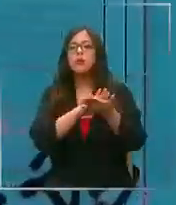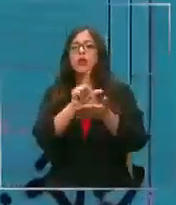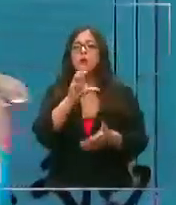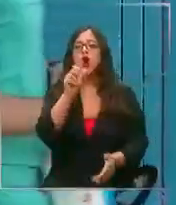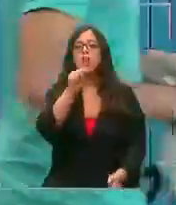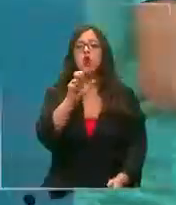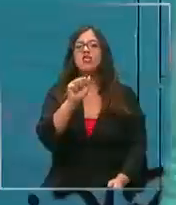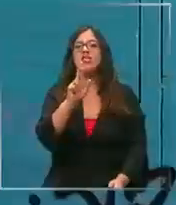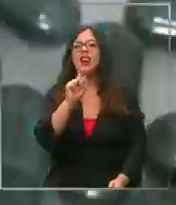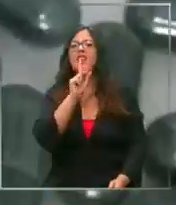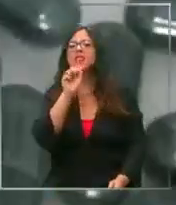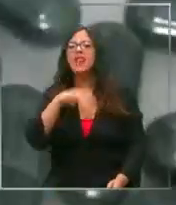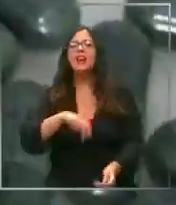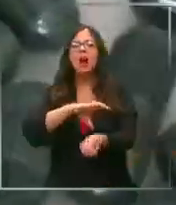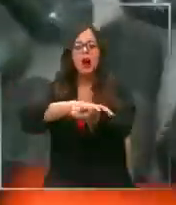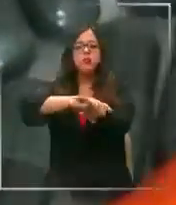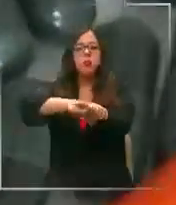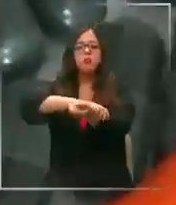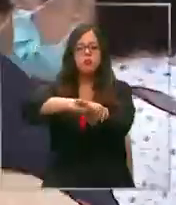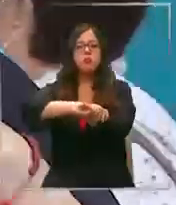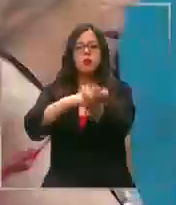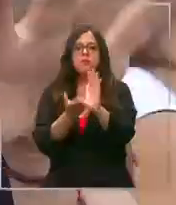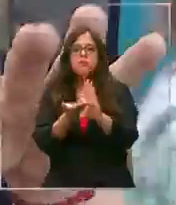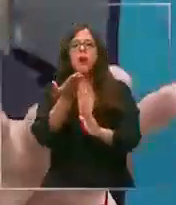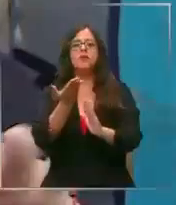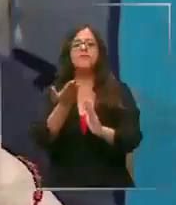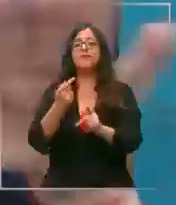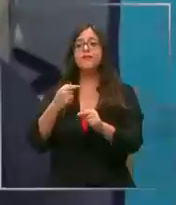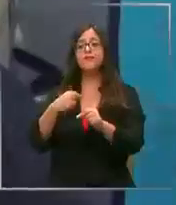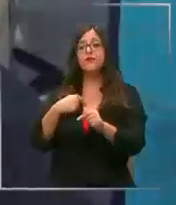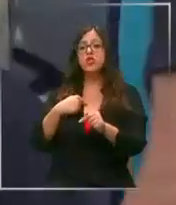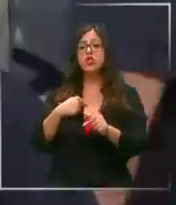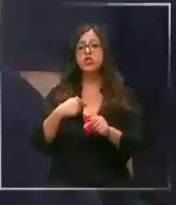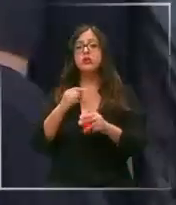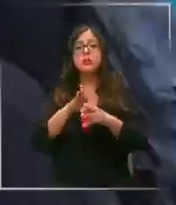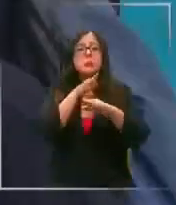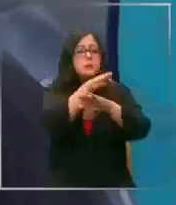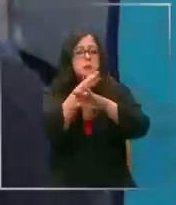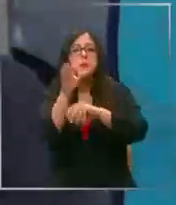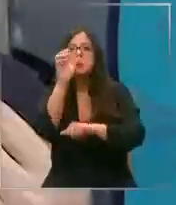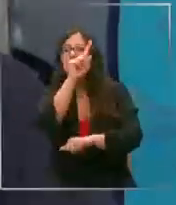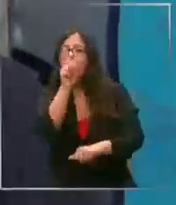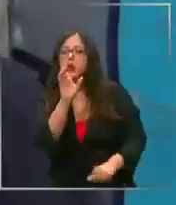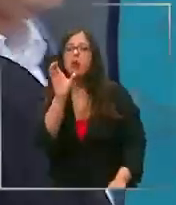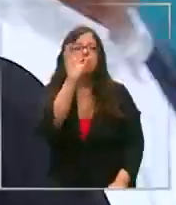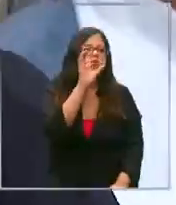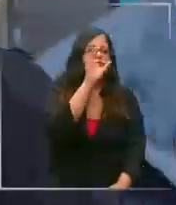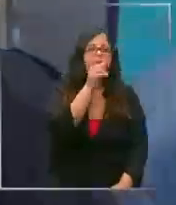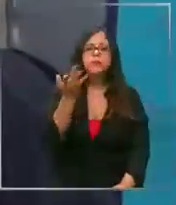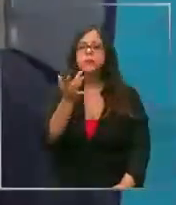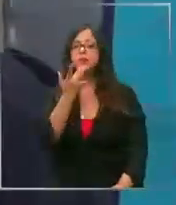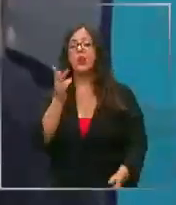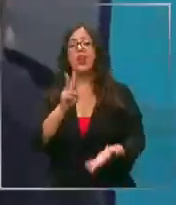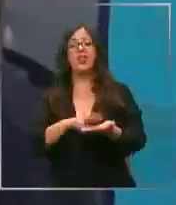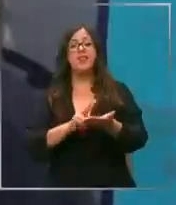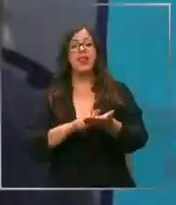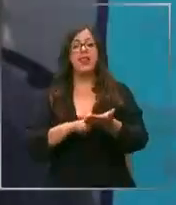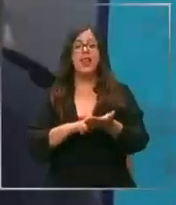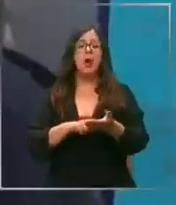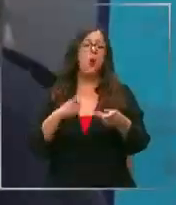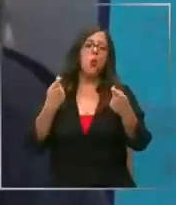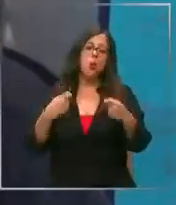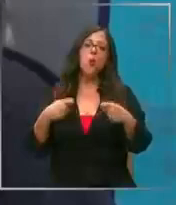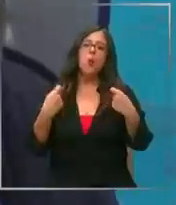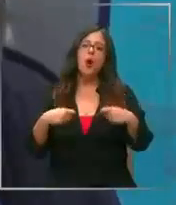losartán, indicado para la hipertensión arterial. Voy como cotizando en varios lados, porque la verdad que está bastante